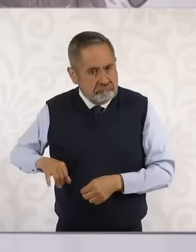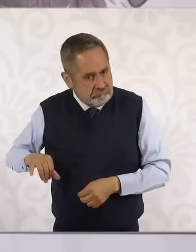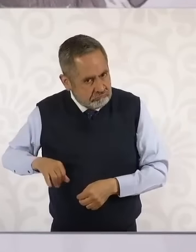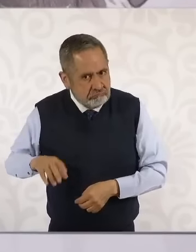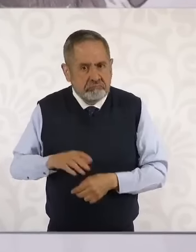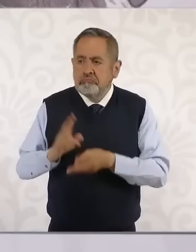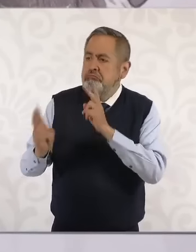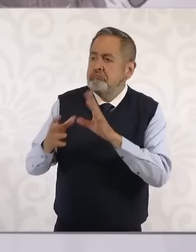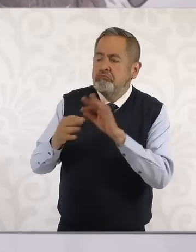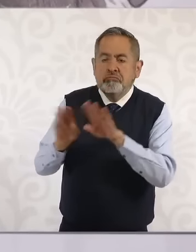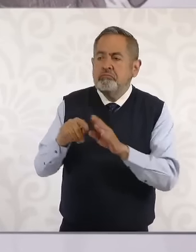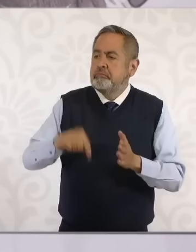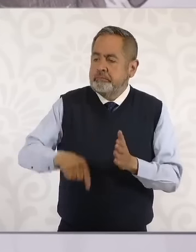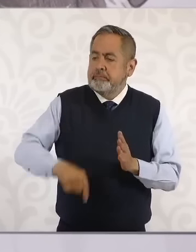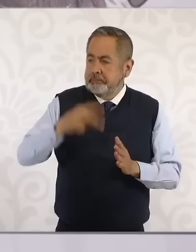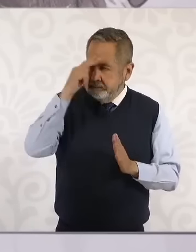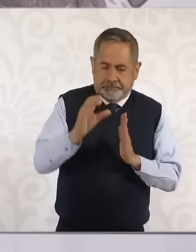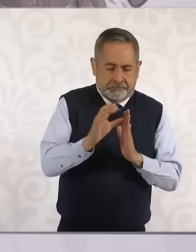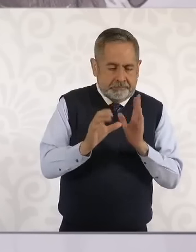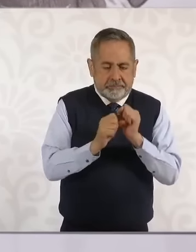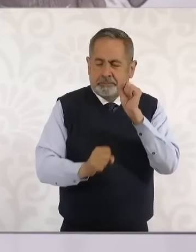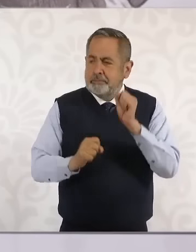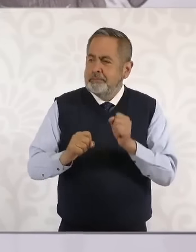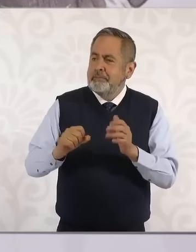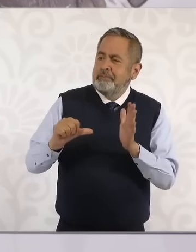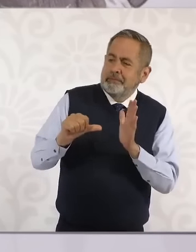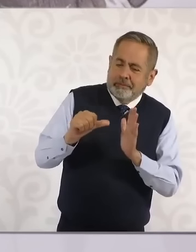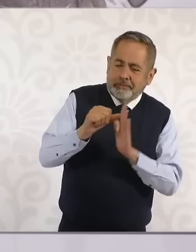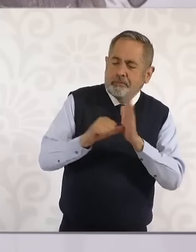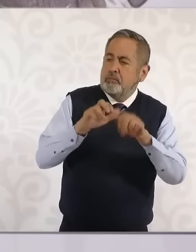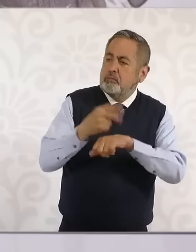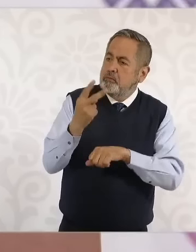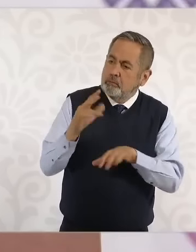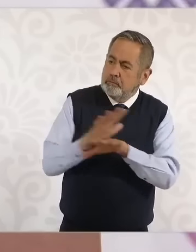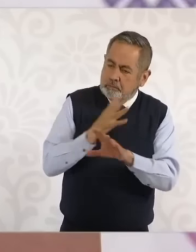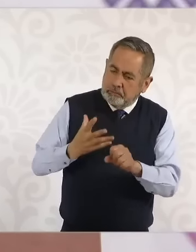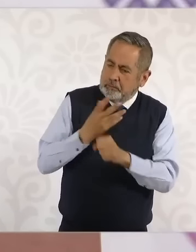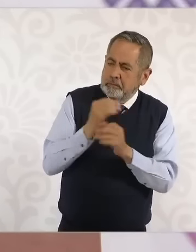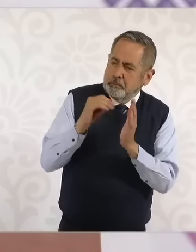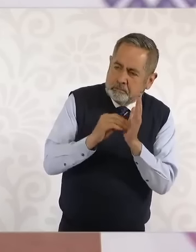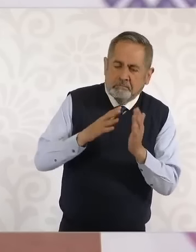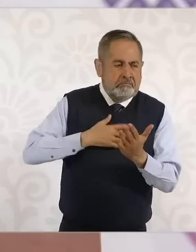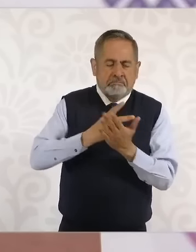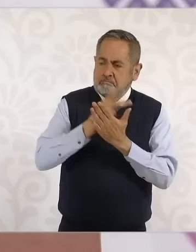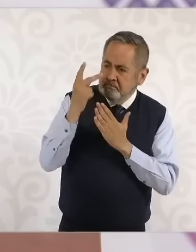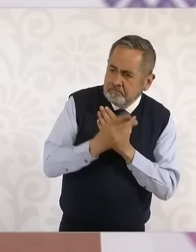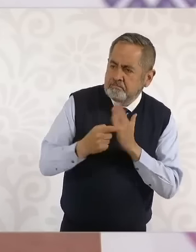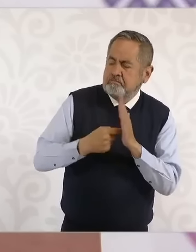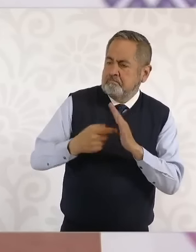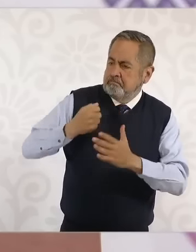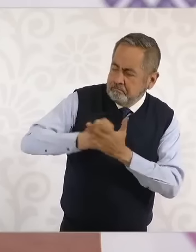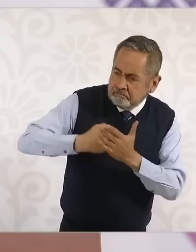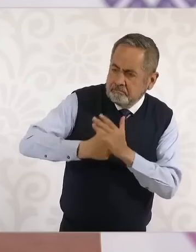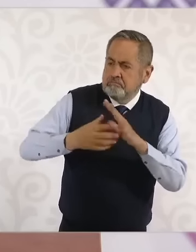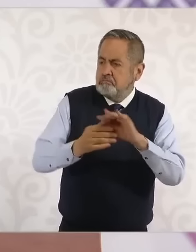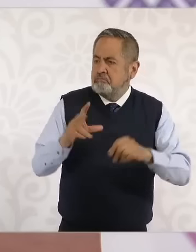del cambio que hicimos al artículo 2 del FAISPIAM, los programas que hemos desarrollado, de nuestra lucha intensa contra